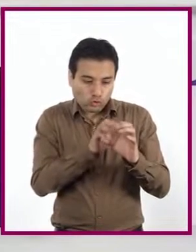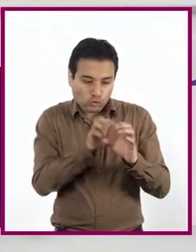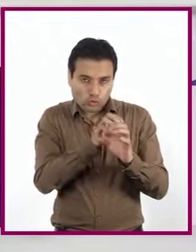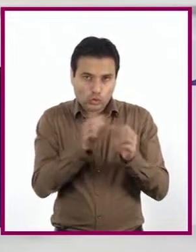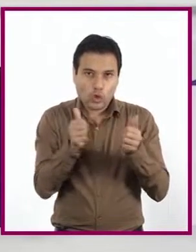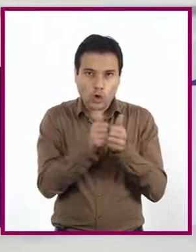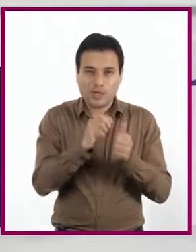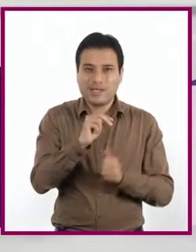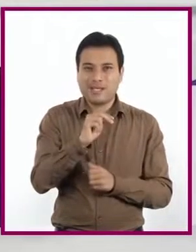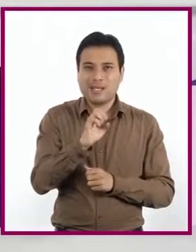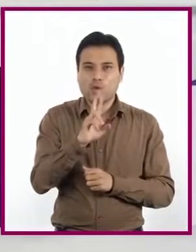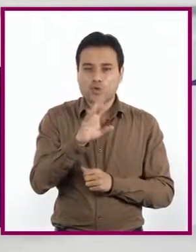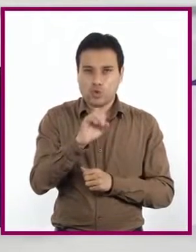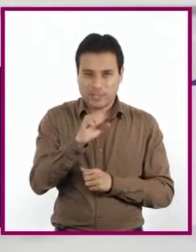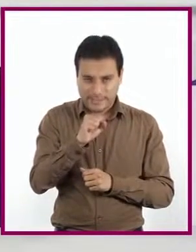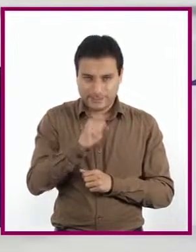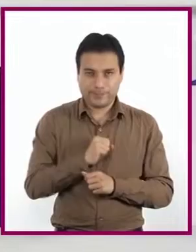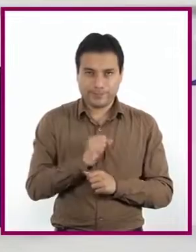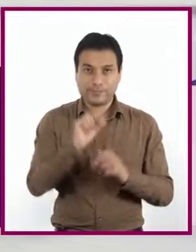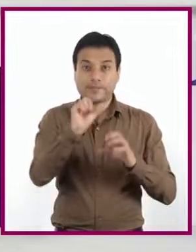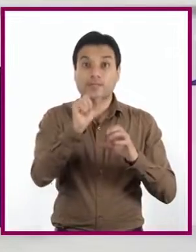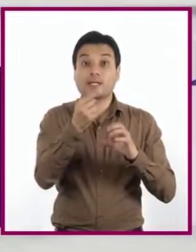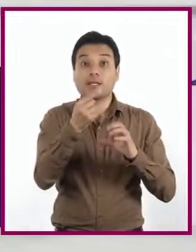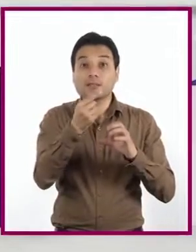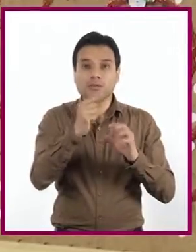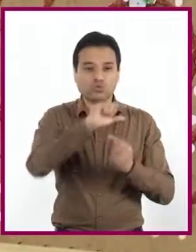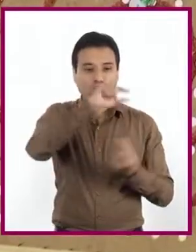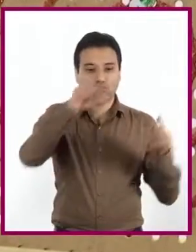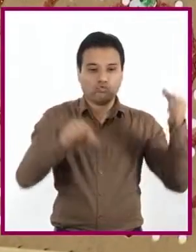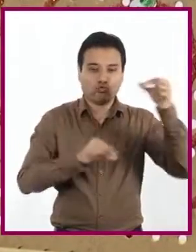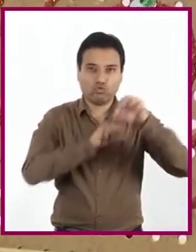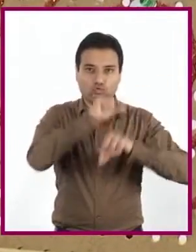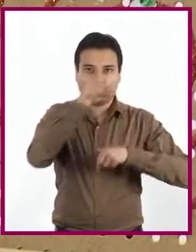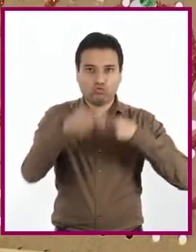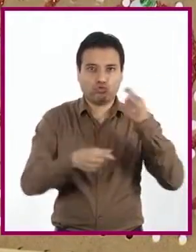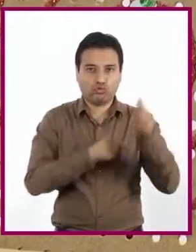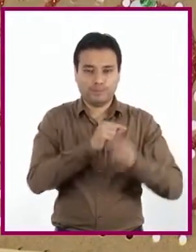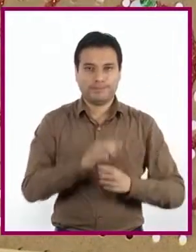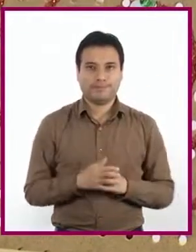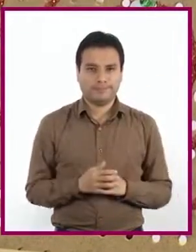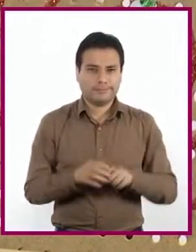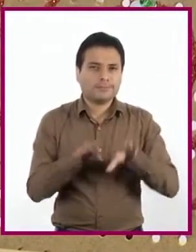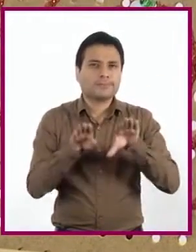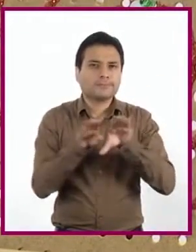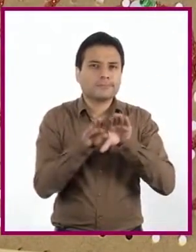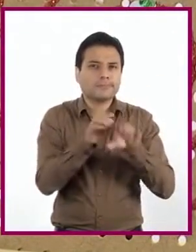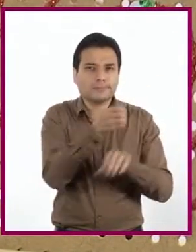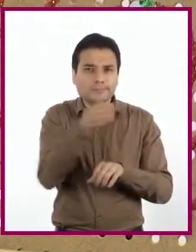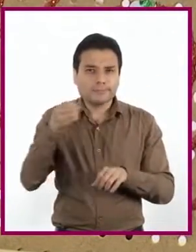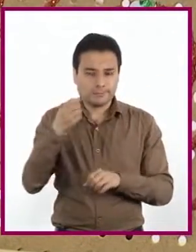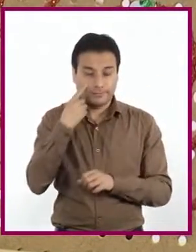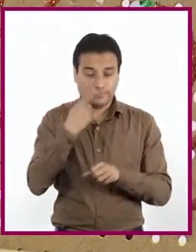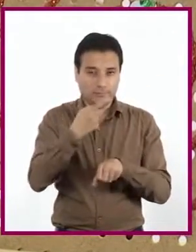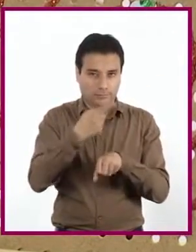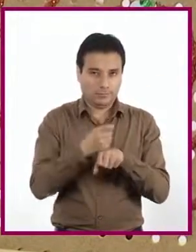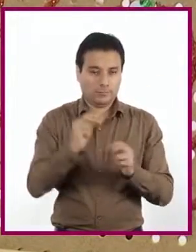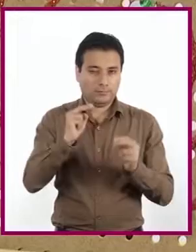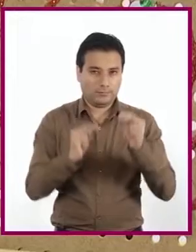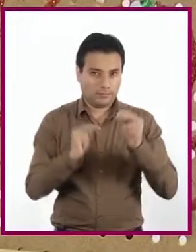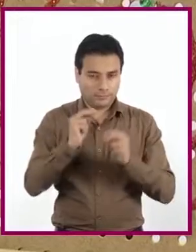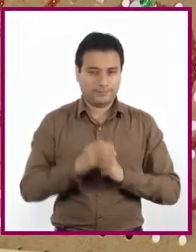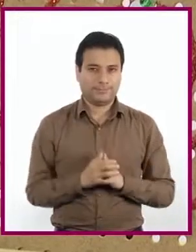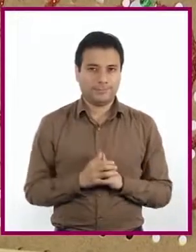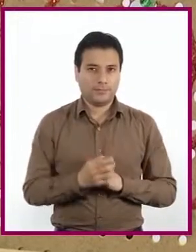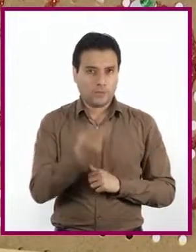neutrones. Los electrones se encuentran distribuidos en las órbitas de la siguiente manera. En la primera órbita se